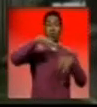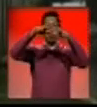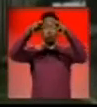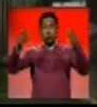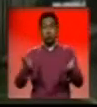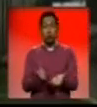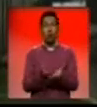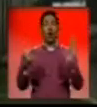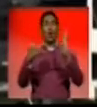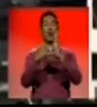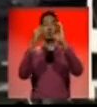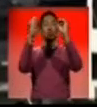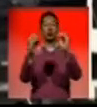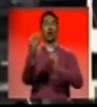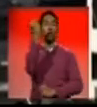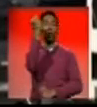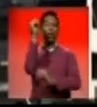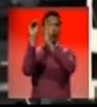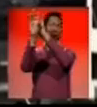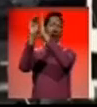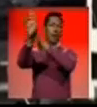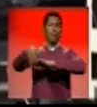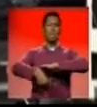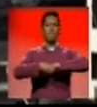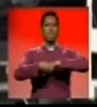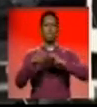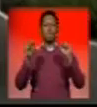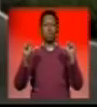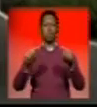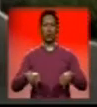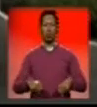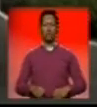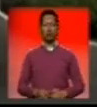considerados paraísos fiscales. Daniel Montalvo, Gama Noticias.